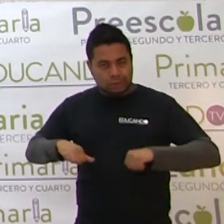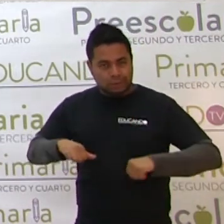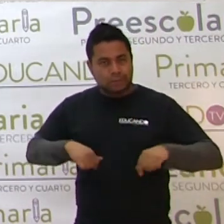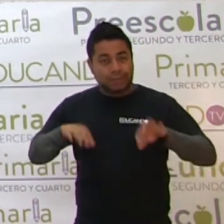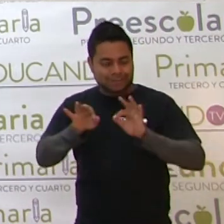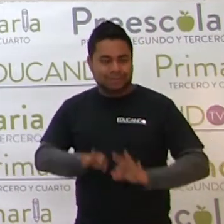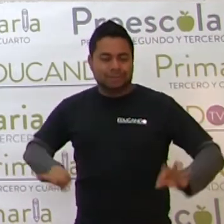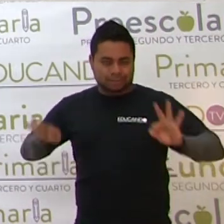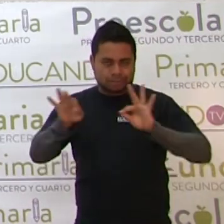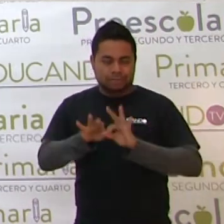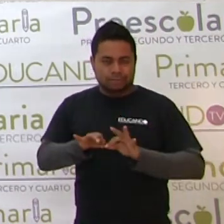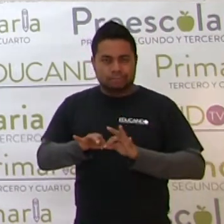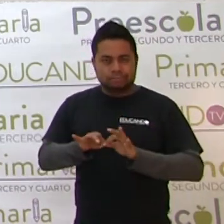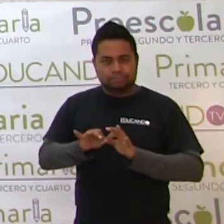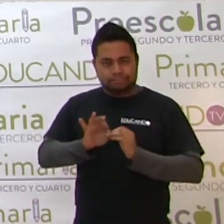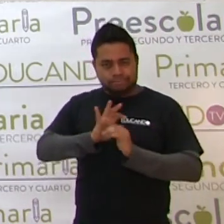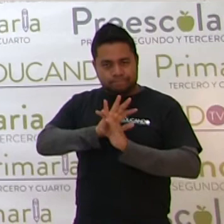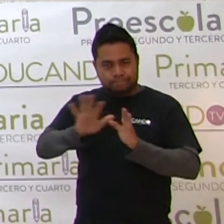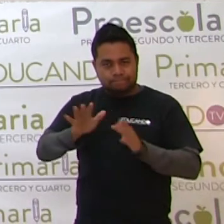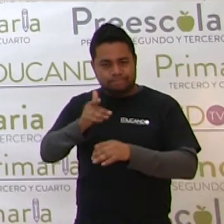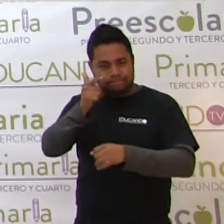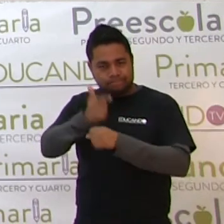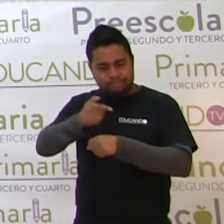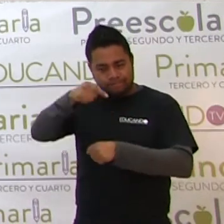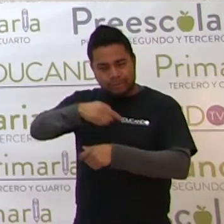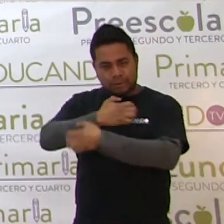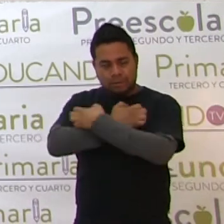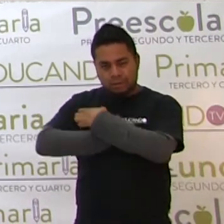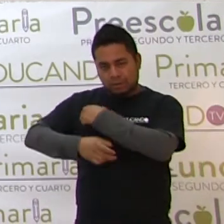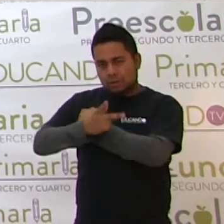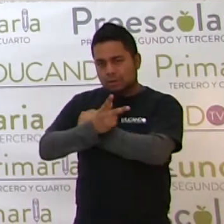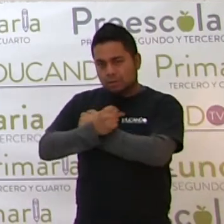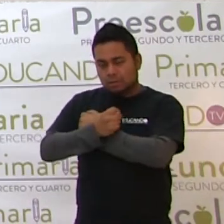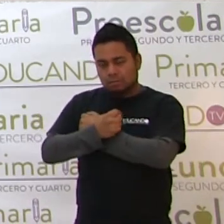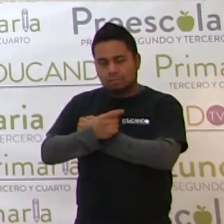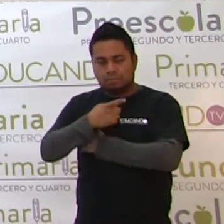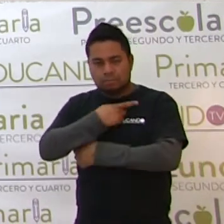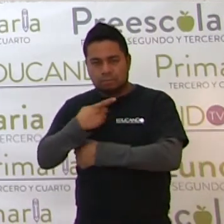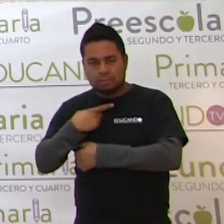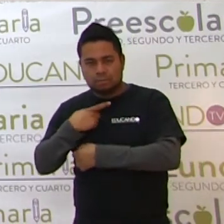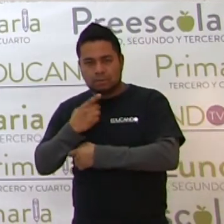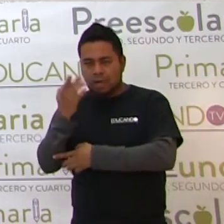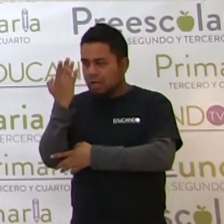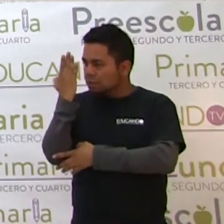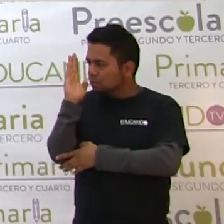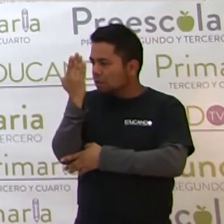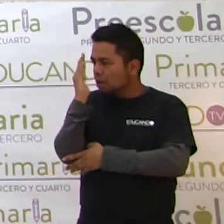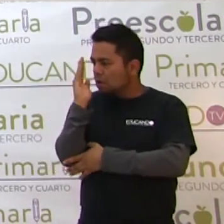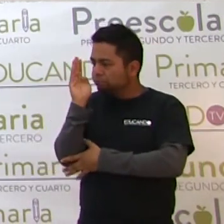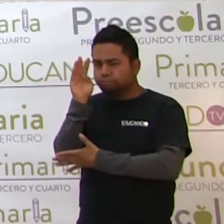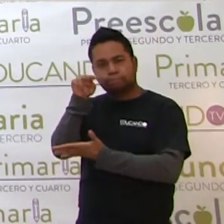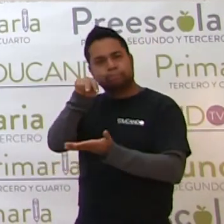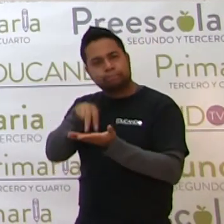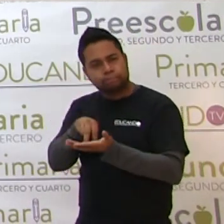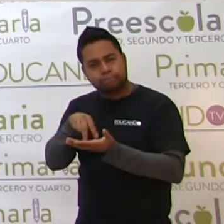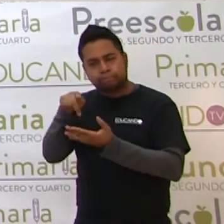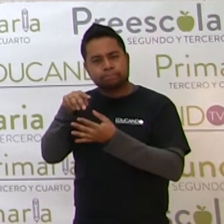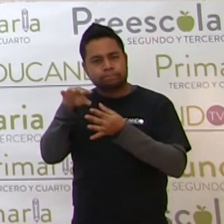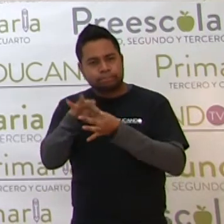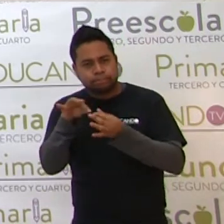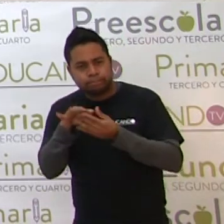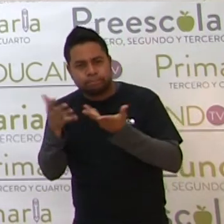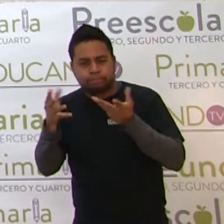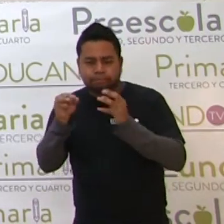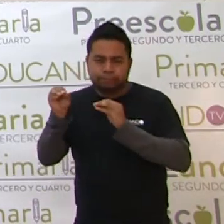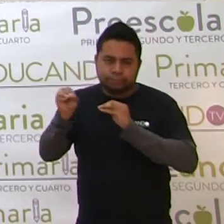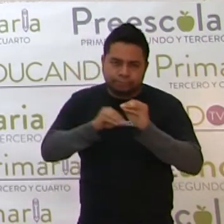que nos han mostrado aquí en Educando TV es que nos paremos frente a un espejo y empecemos a hacer